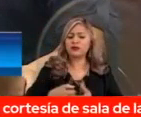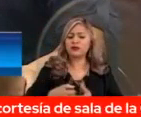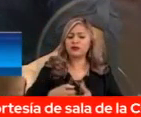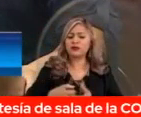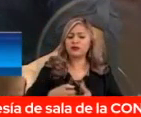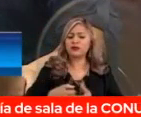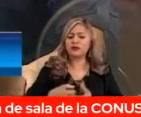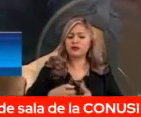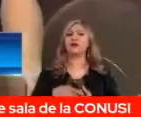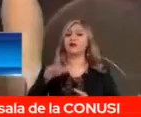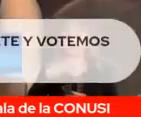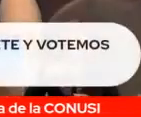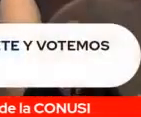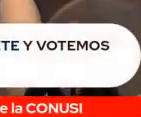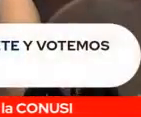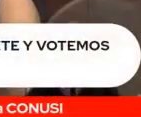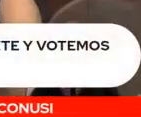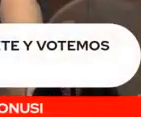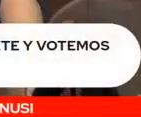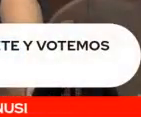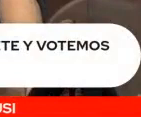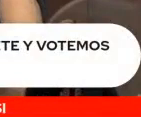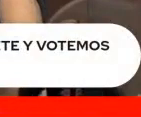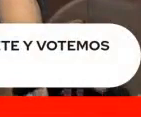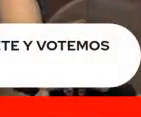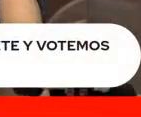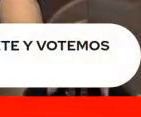su vestido, su comida, su recreación.